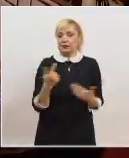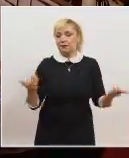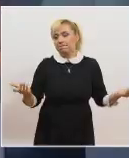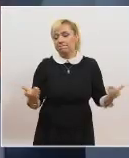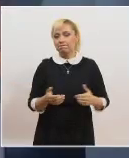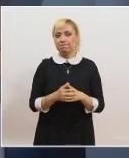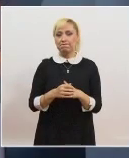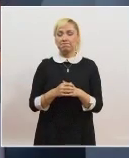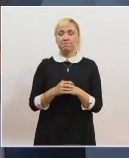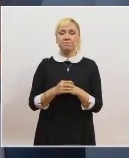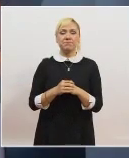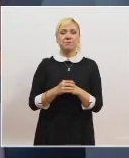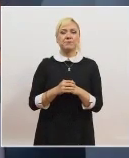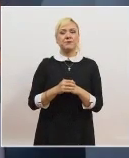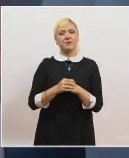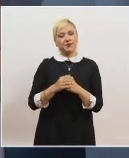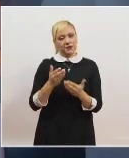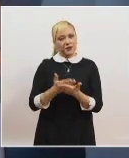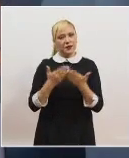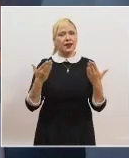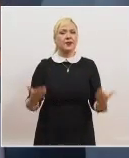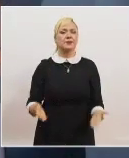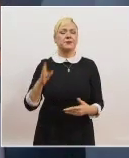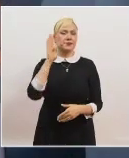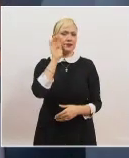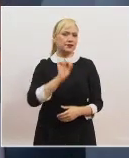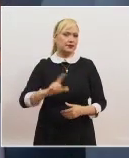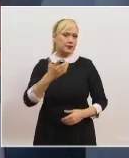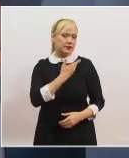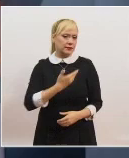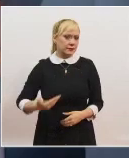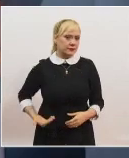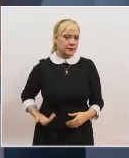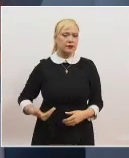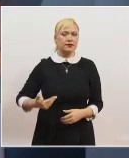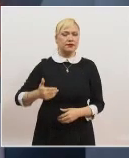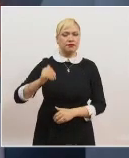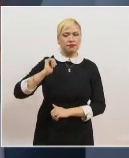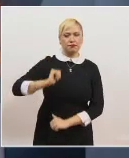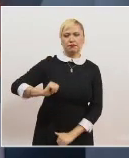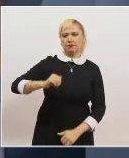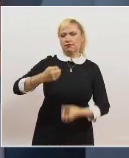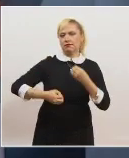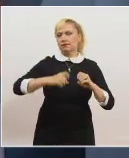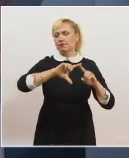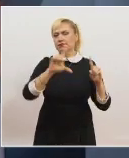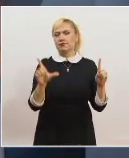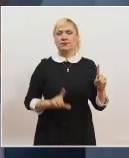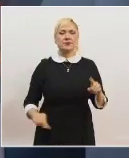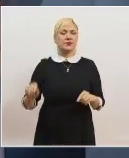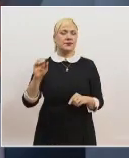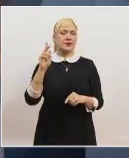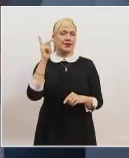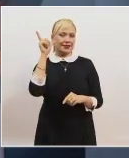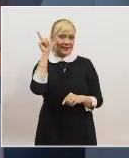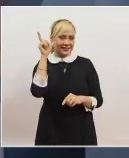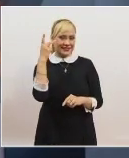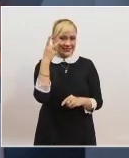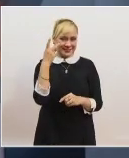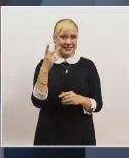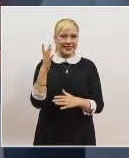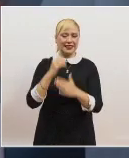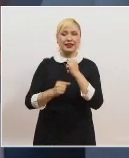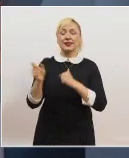González. Gracias, Juan Carlos. La ministra presidenta del Poder Judicial, Norma Lucía Piña Hernández, participó en la clausura